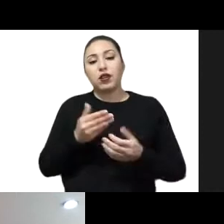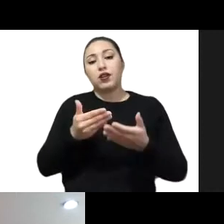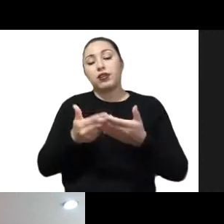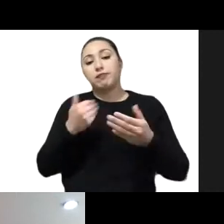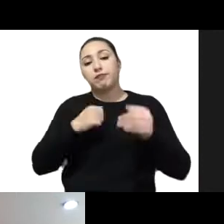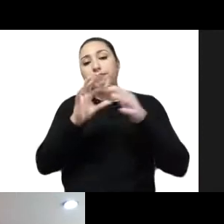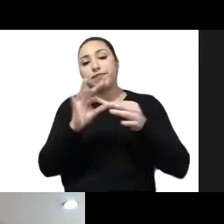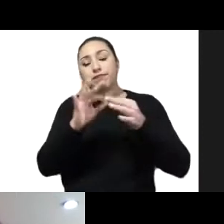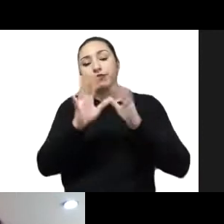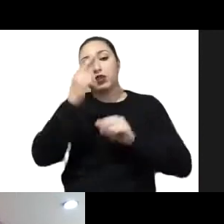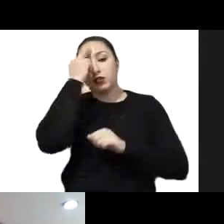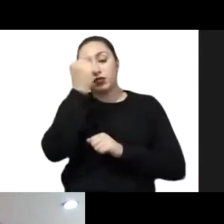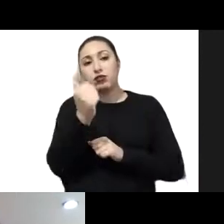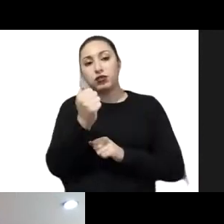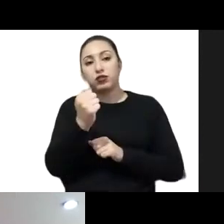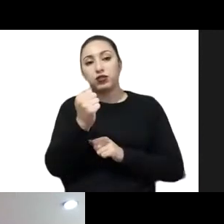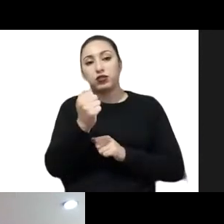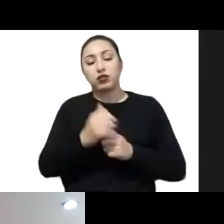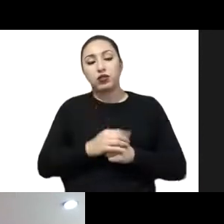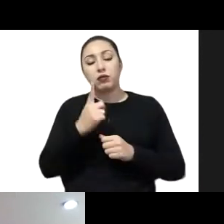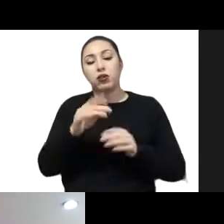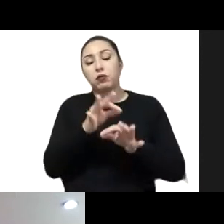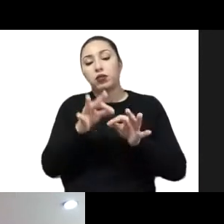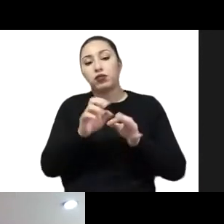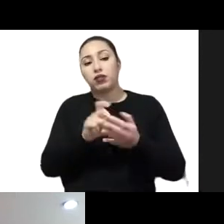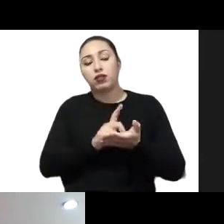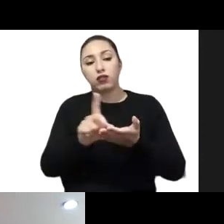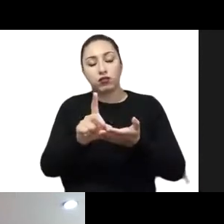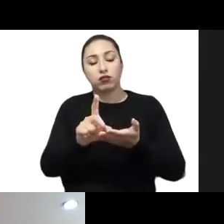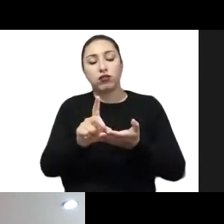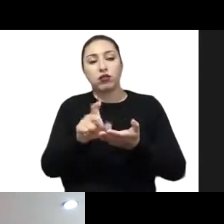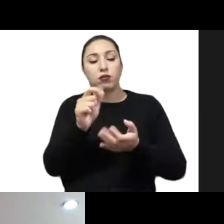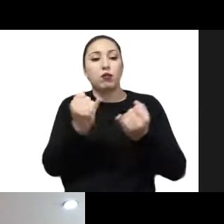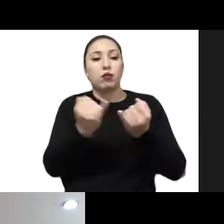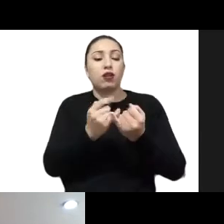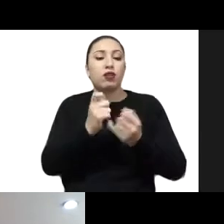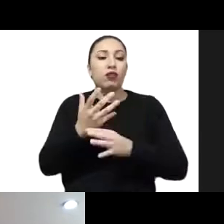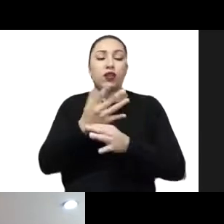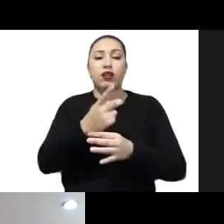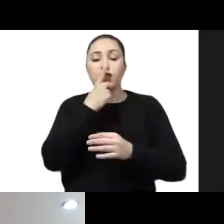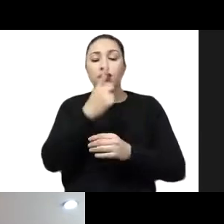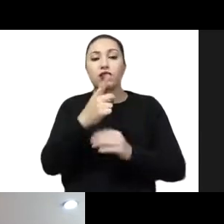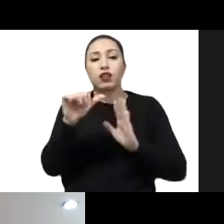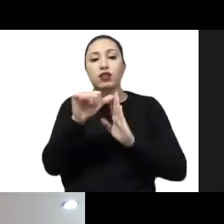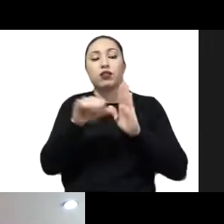en términos de los razonamientos de hecho y de derecho y de conformidad con lo establecido en el